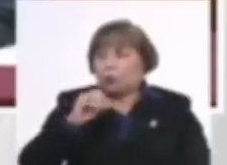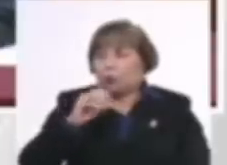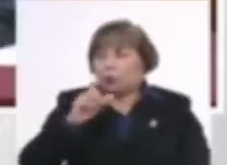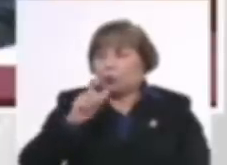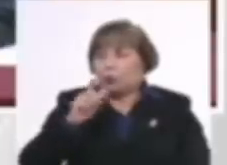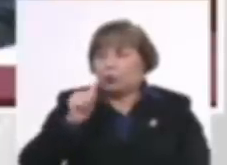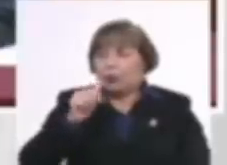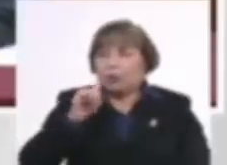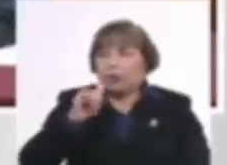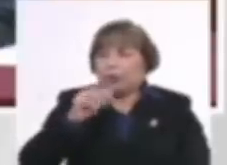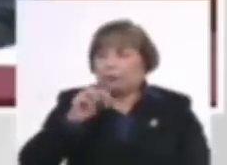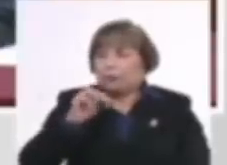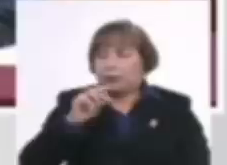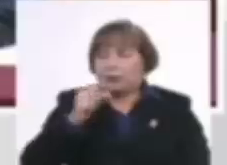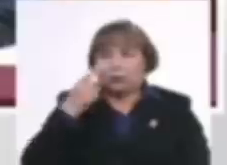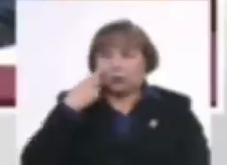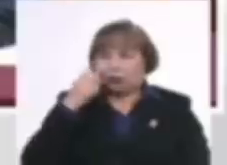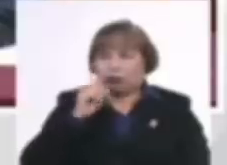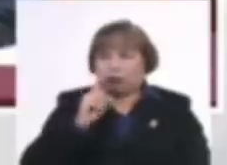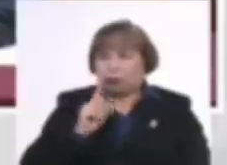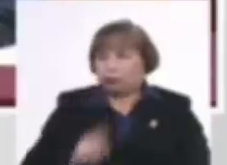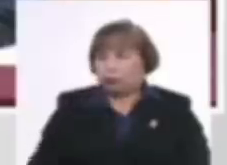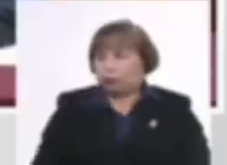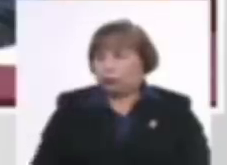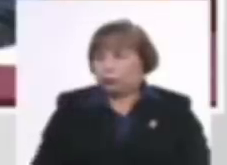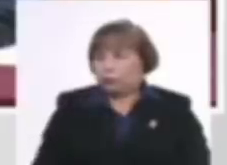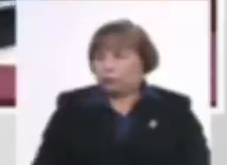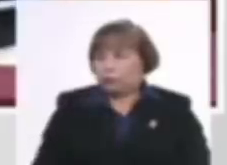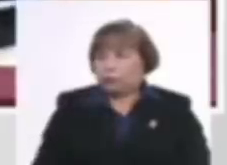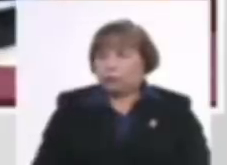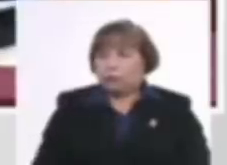Naneo Espino Almeida. No lo conozco.